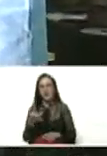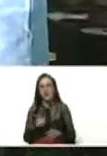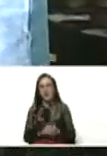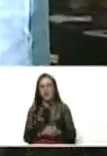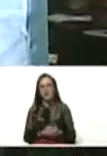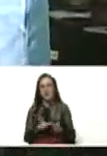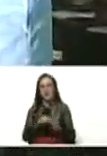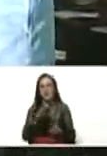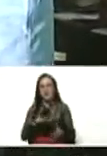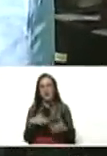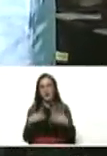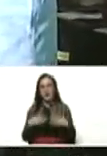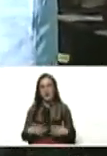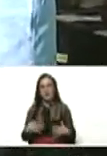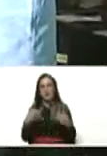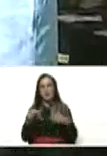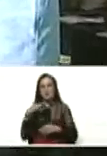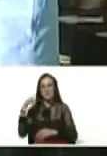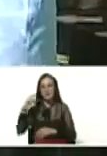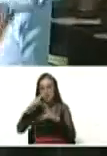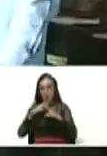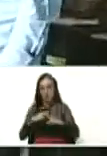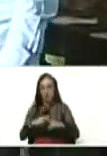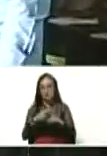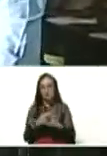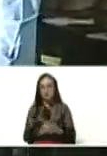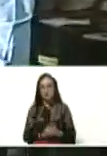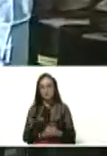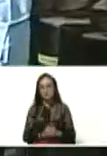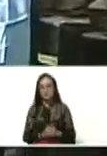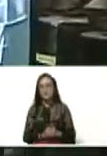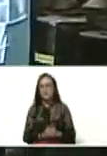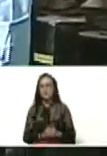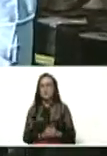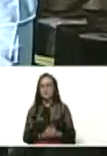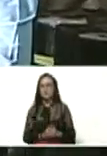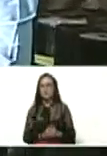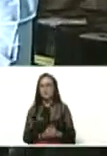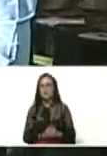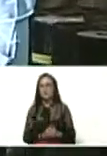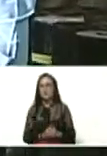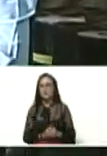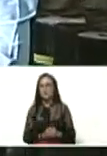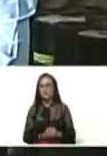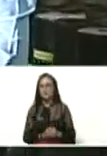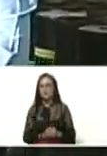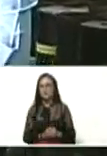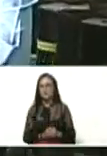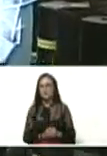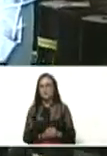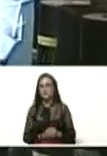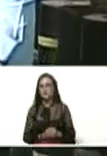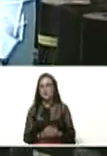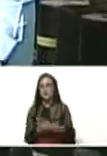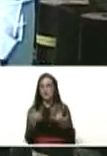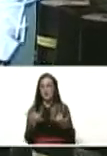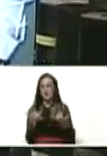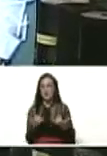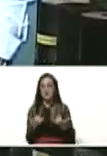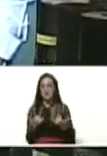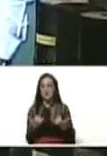espíritu, mejor dicho. Honor y gloria, Raúl Sanoja. Honor y gloria. Bueno, presidente, nuevamente le